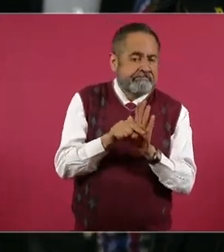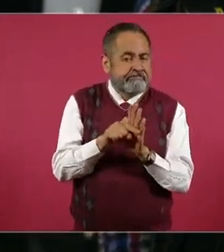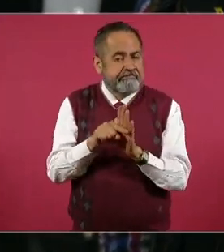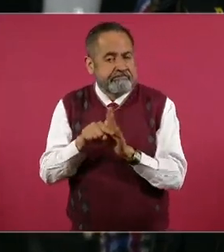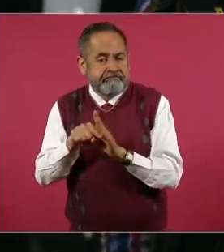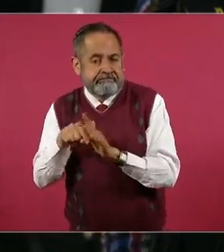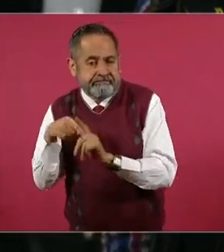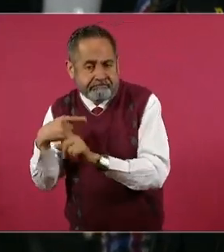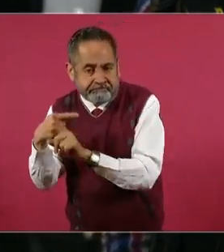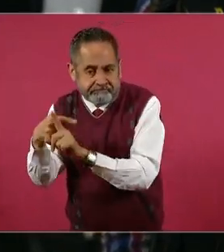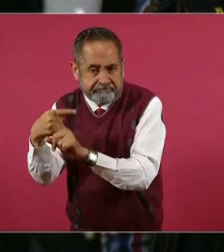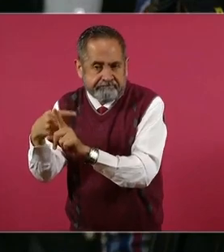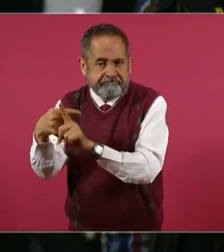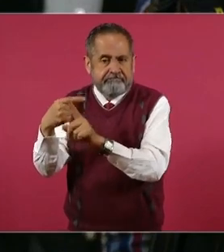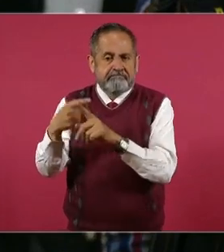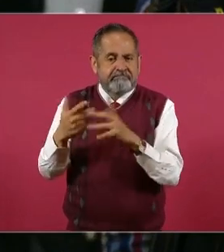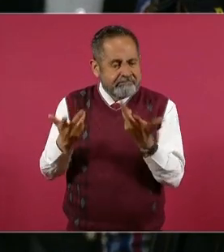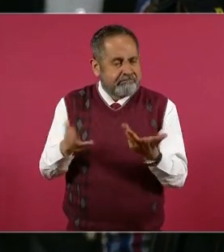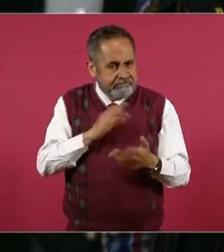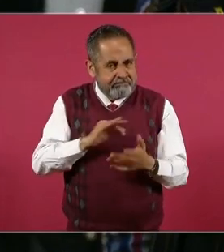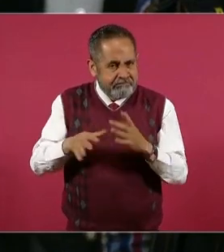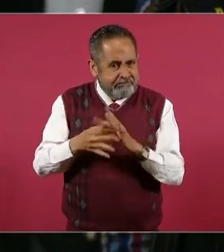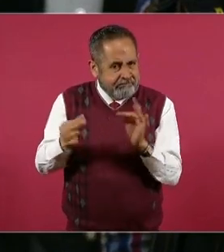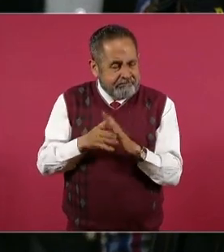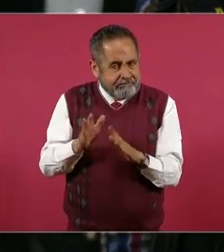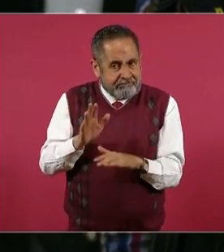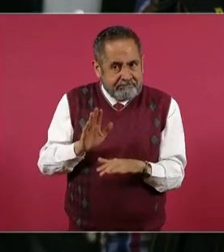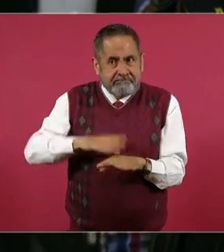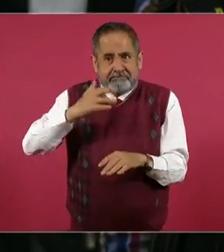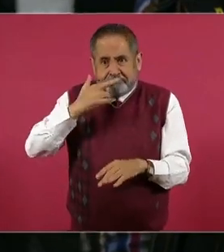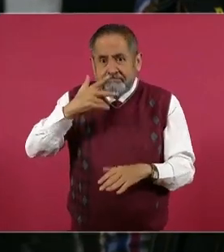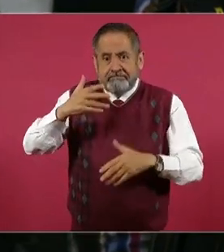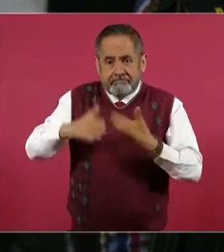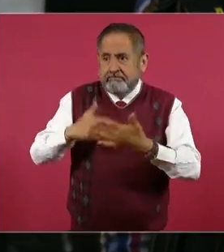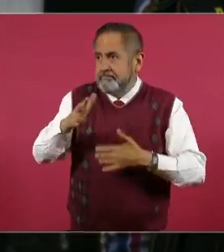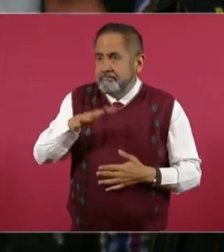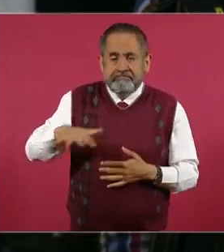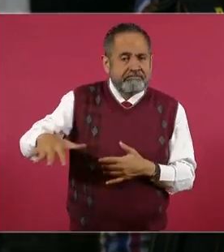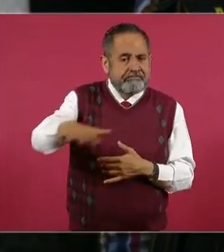pues enraizada? ¿Se ha podido sacar esta